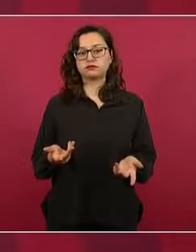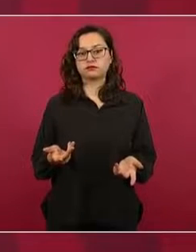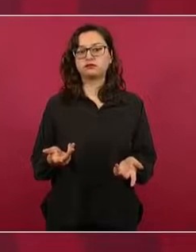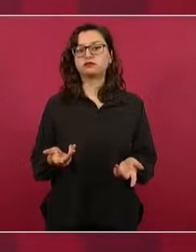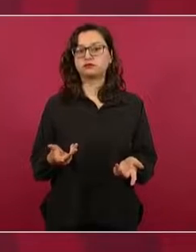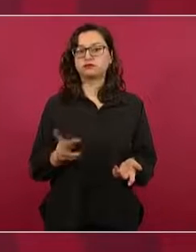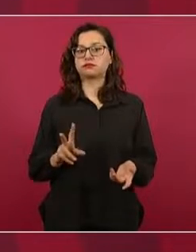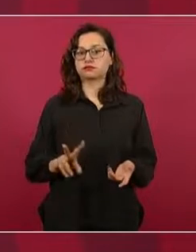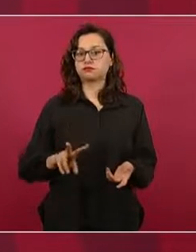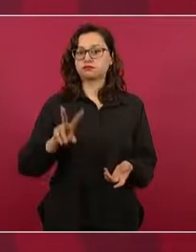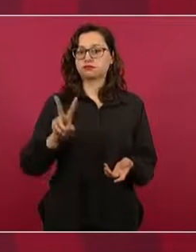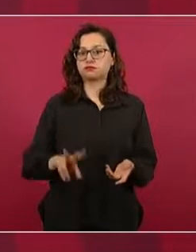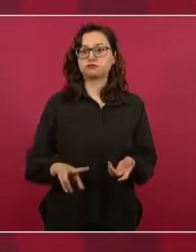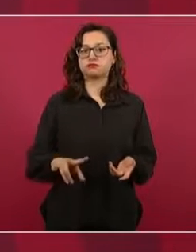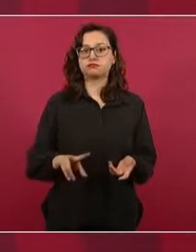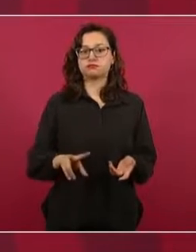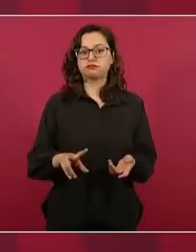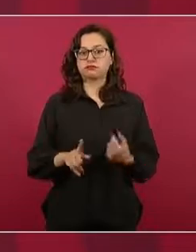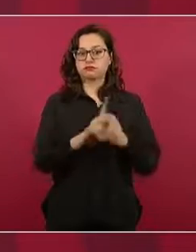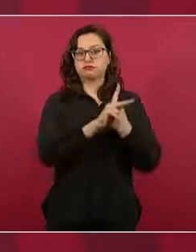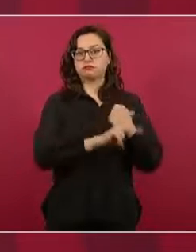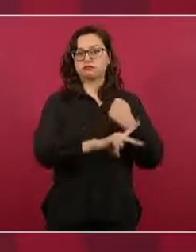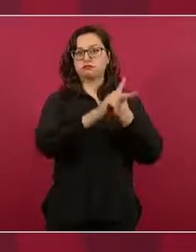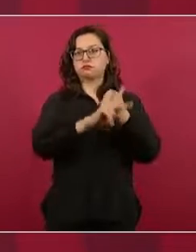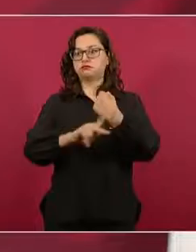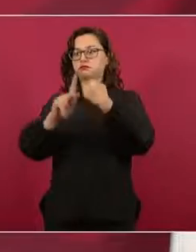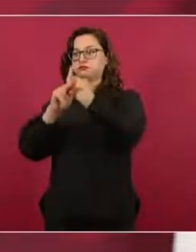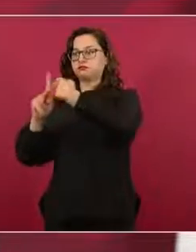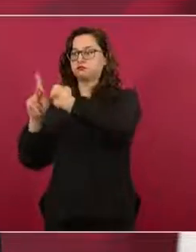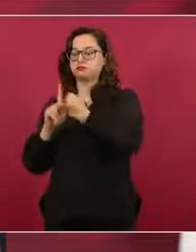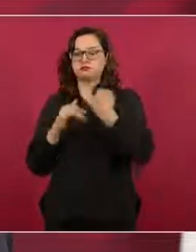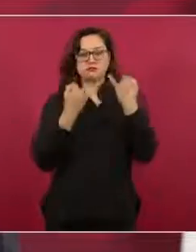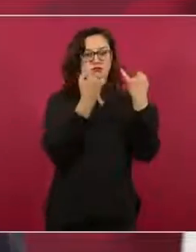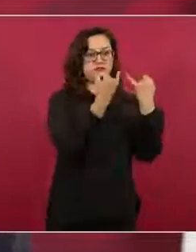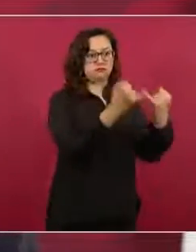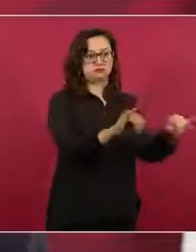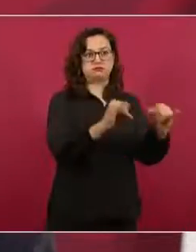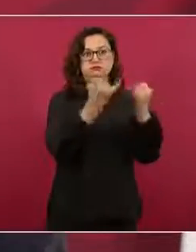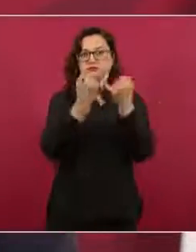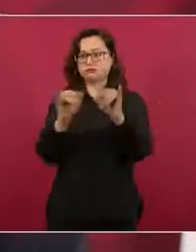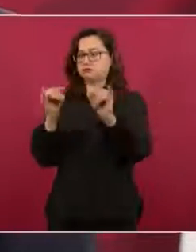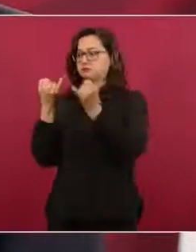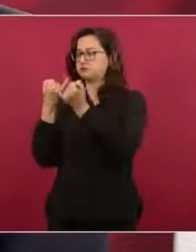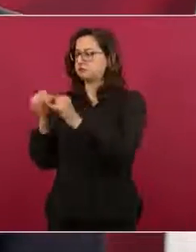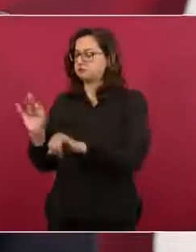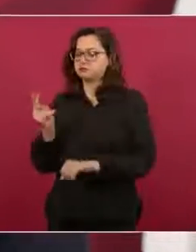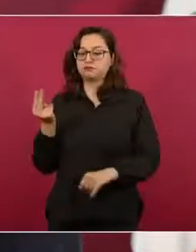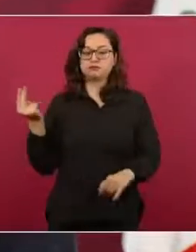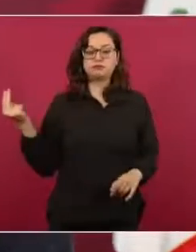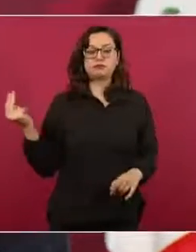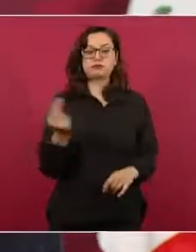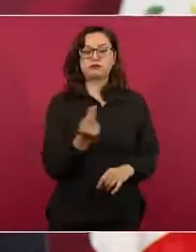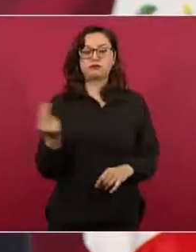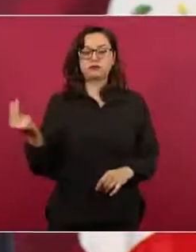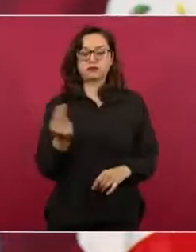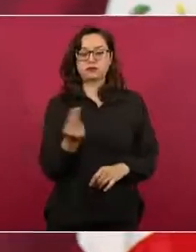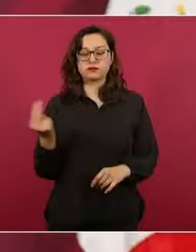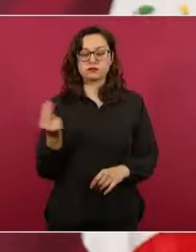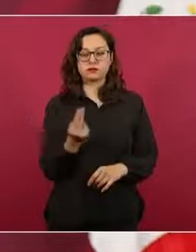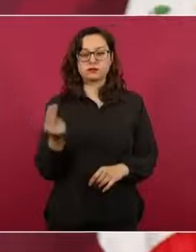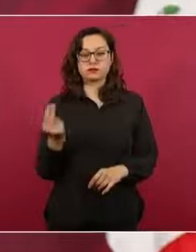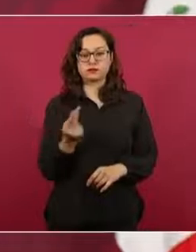la independencia de los pueblos. No olvidemos los principios